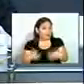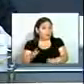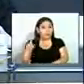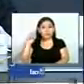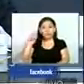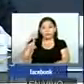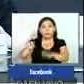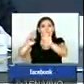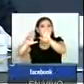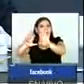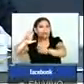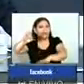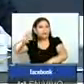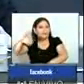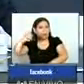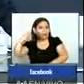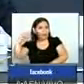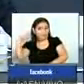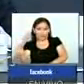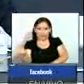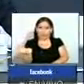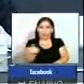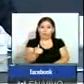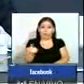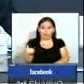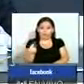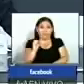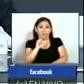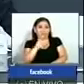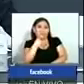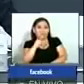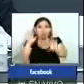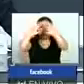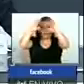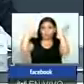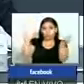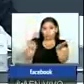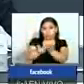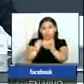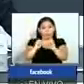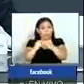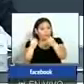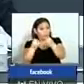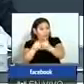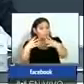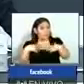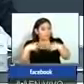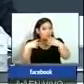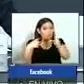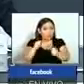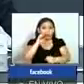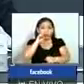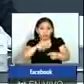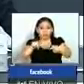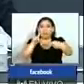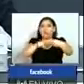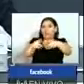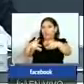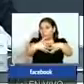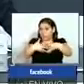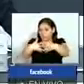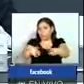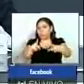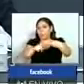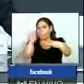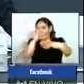183 mil Nuevos casos De coronavirus Registró la Organización Mundial de la Salud En estos últimos días Donde Estados Unidos Y Brasil Son los países